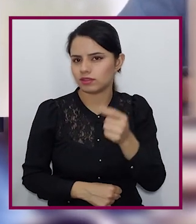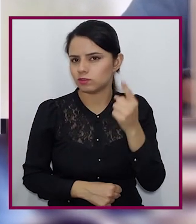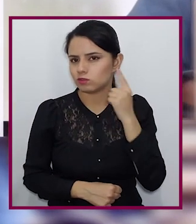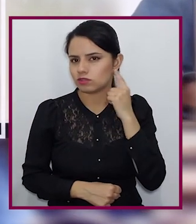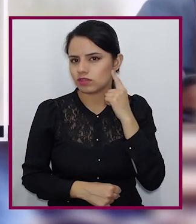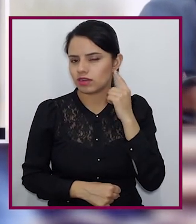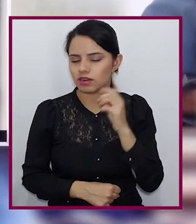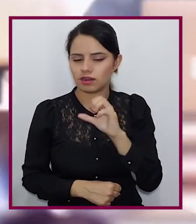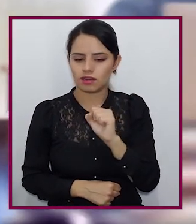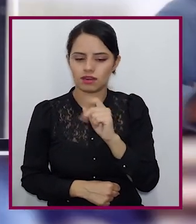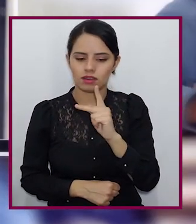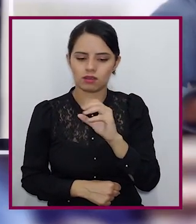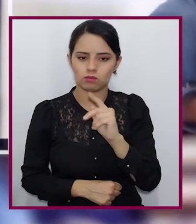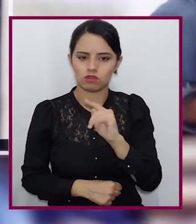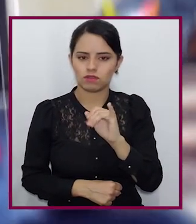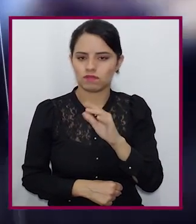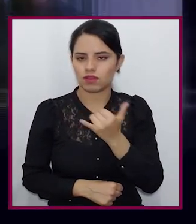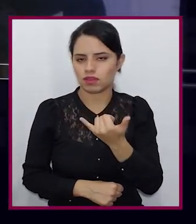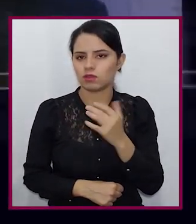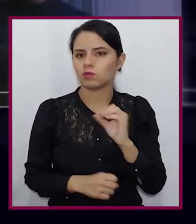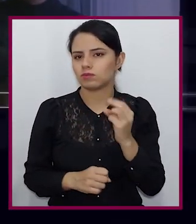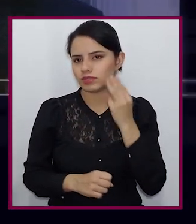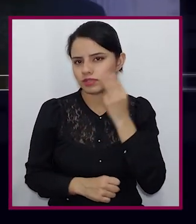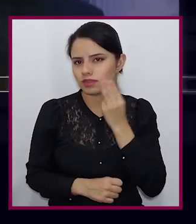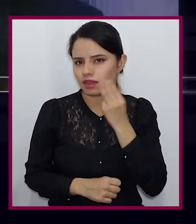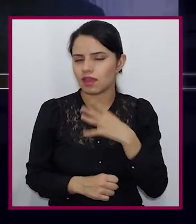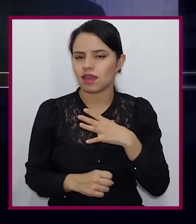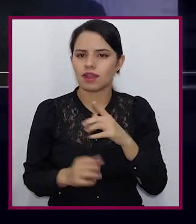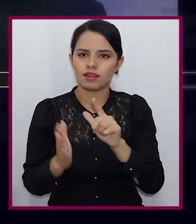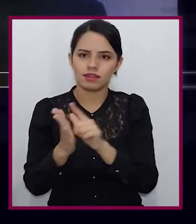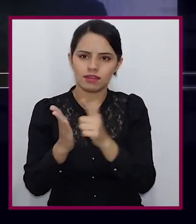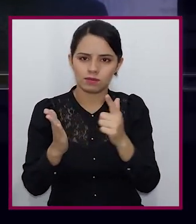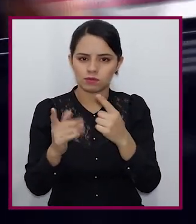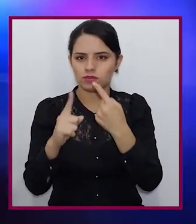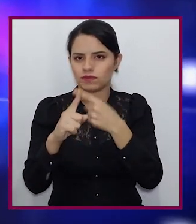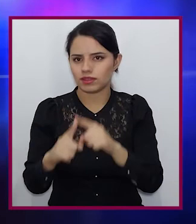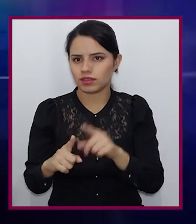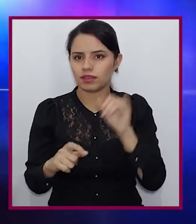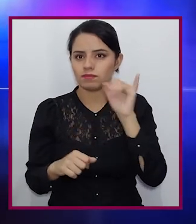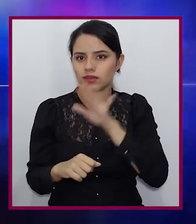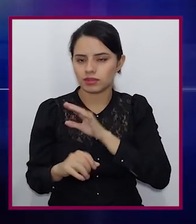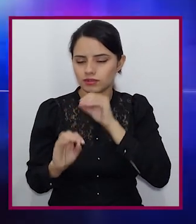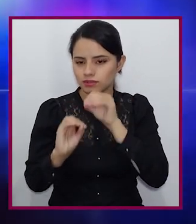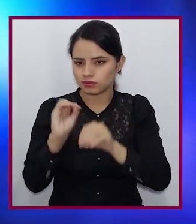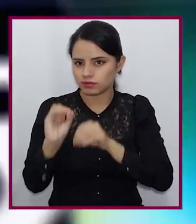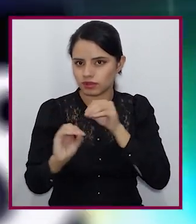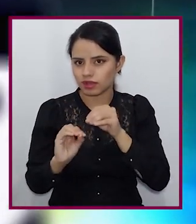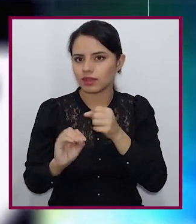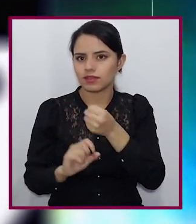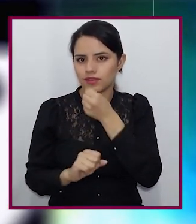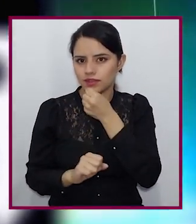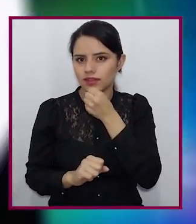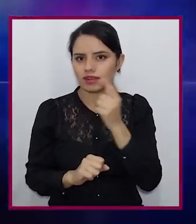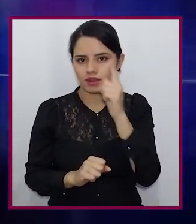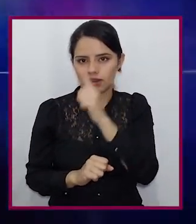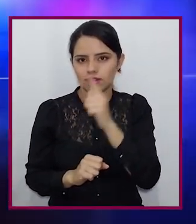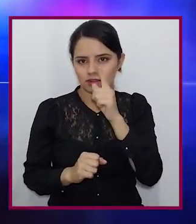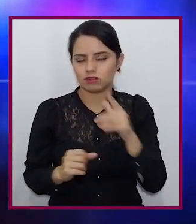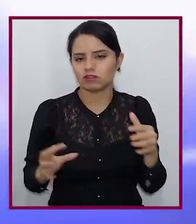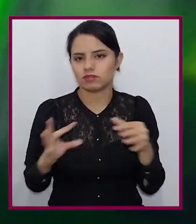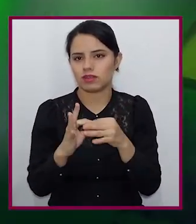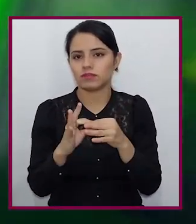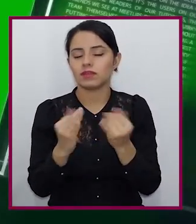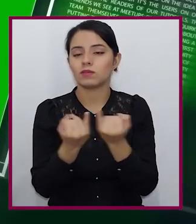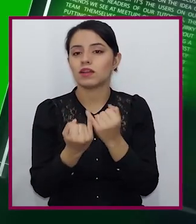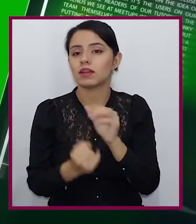iTunes. En este podcast hay invitados de diferentes disciplinas como la edición de libros o la ilustración y hablan de su relación con la